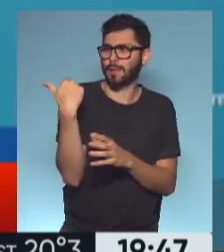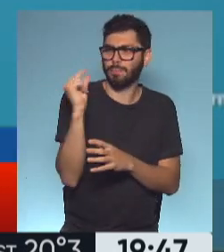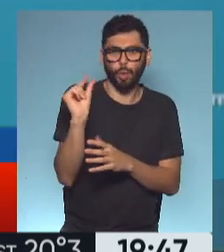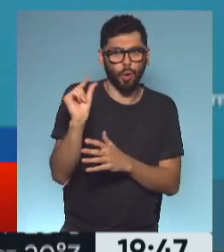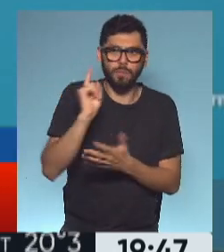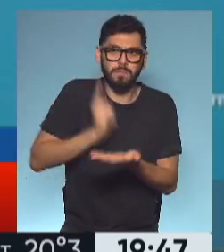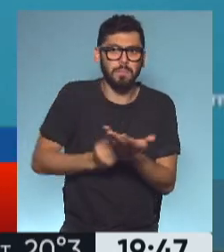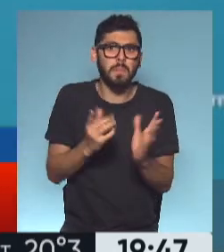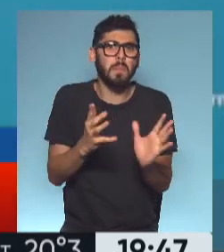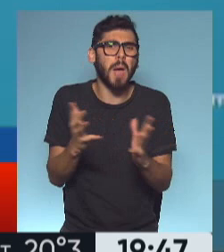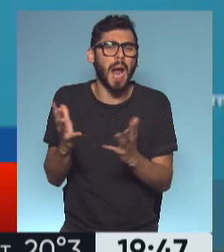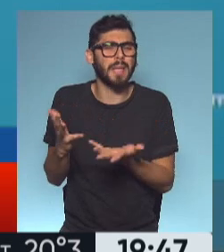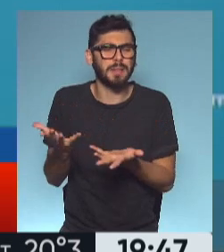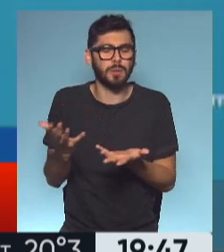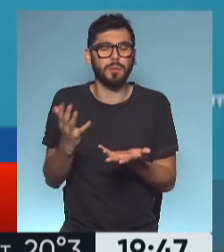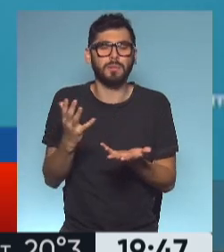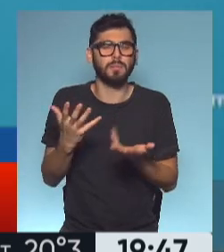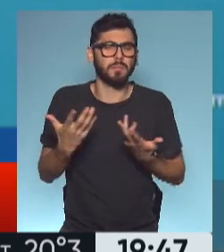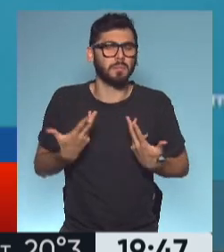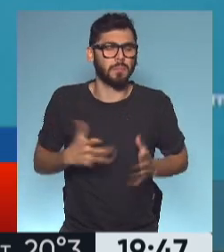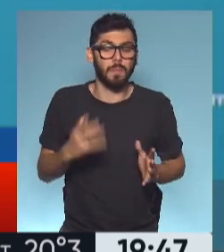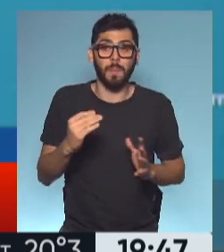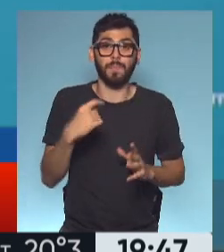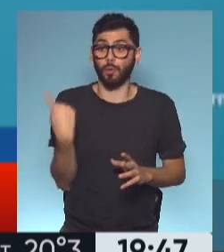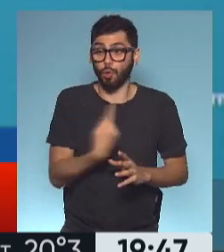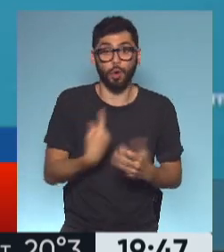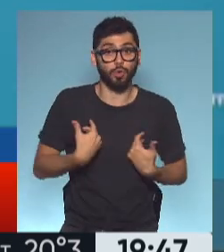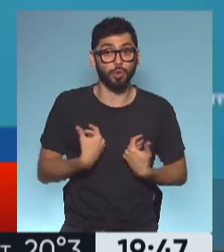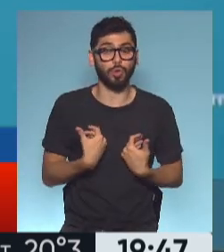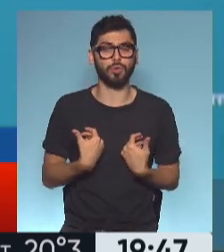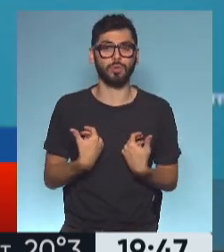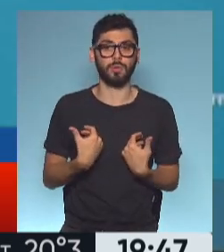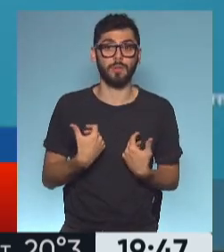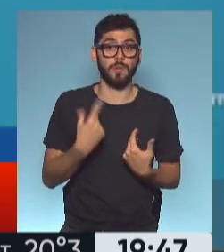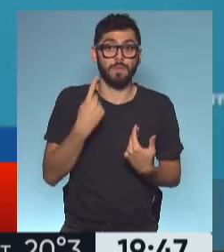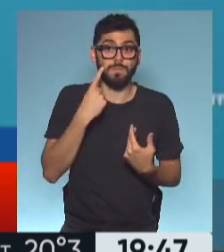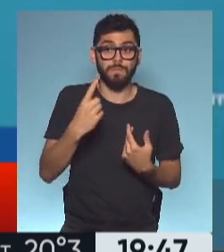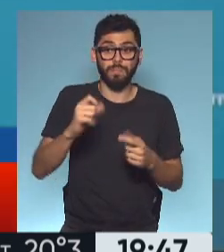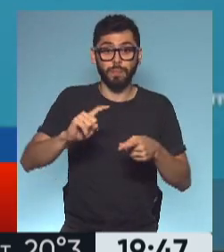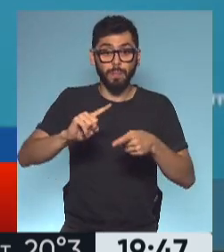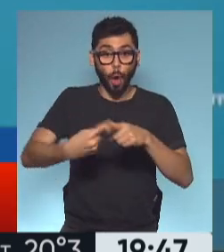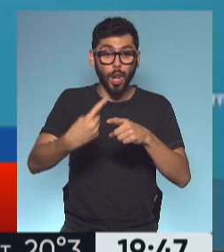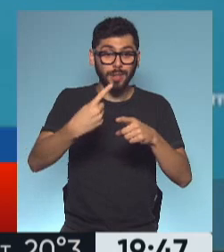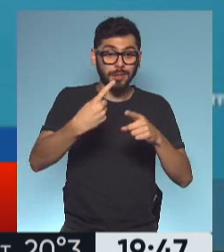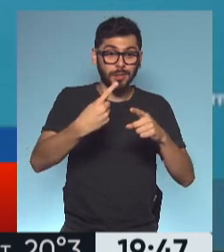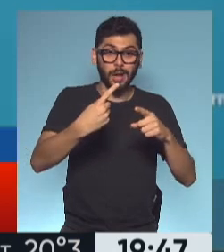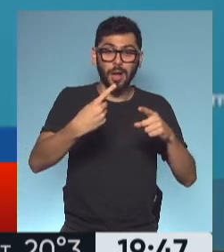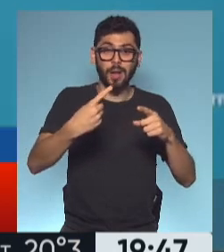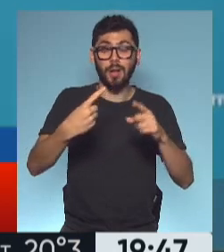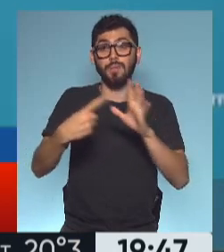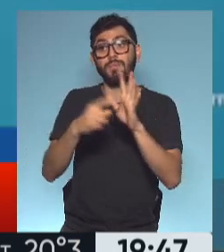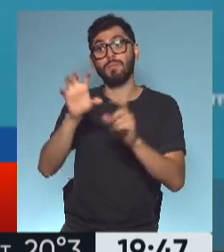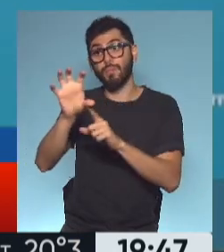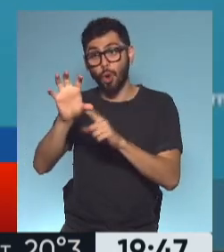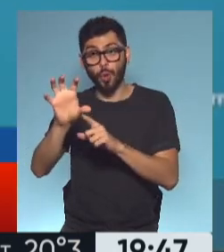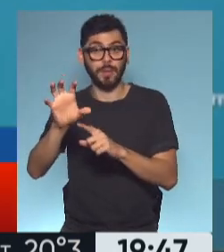es bastante habitual porque permite a nosotros, como tuvimos que lidiar con la heterogeneidad de la política en la provincia